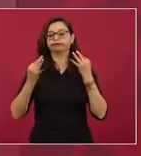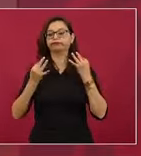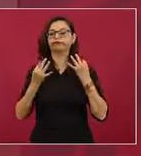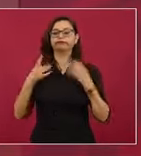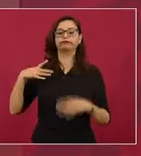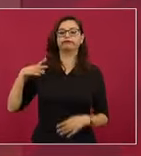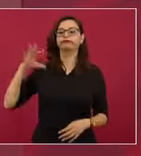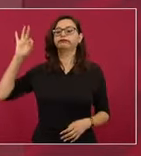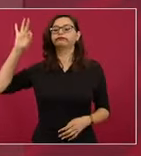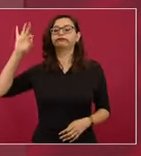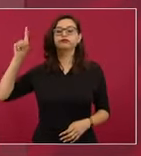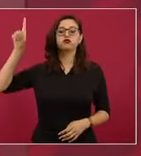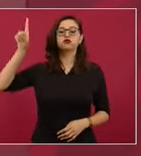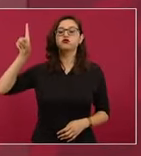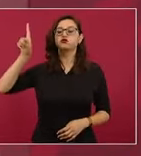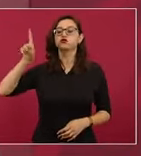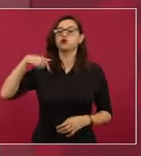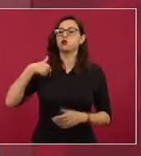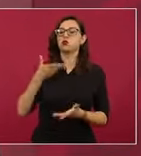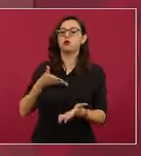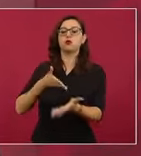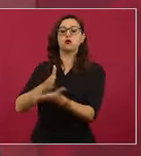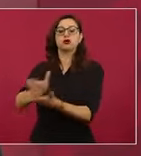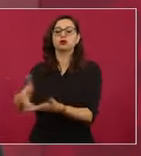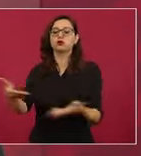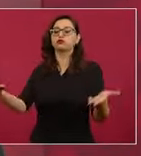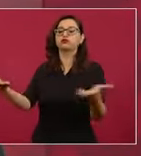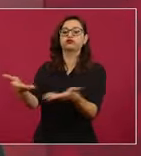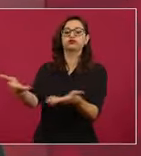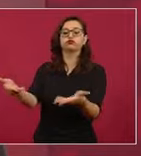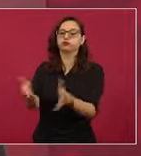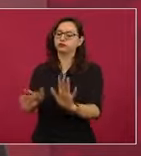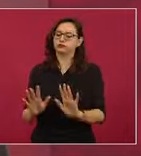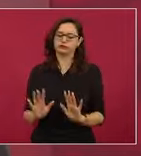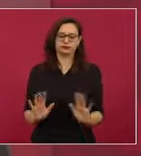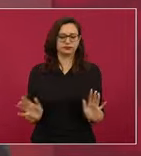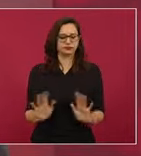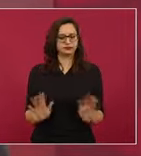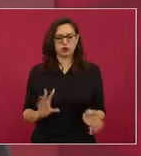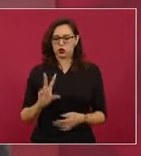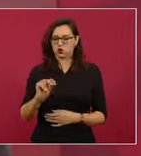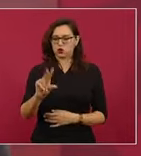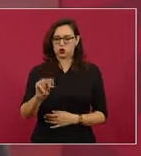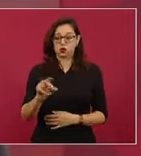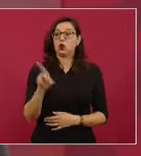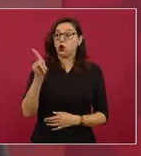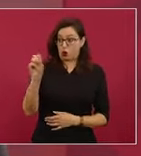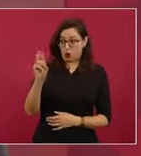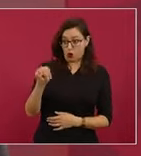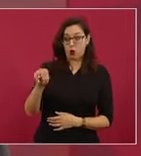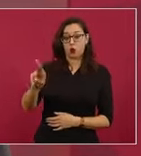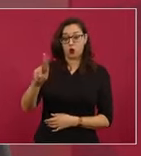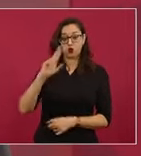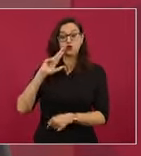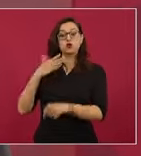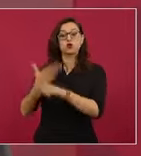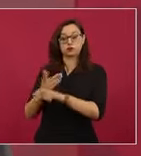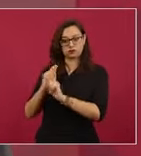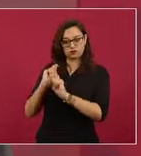ofrecer nosotros intermediación. No, para eso está Naciones Unidas y, como tú